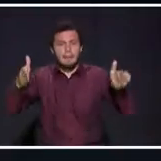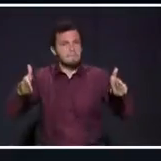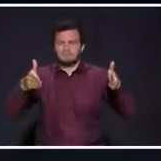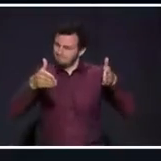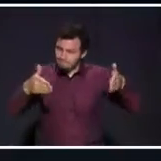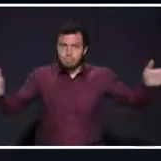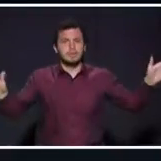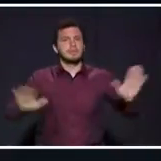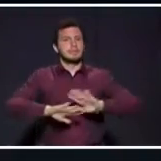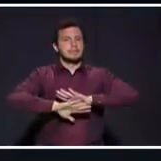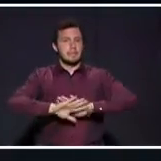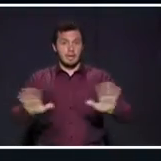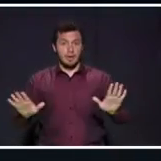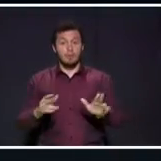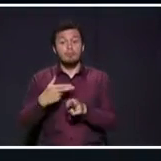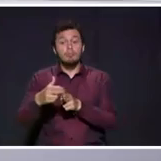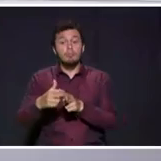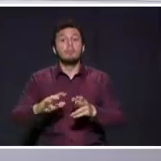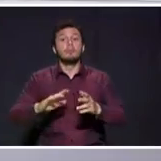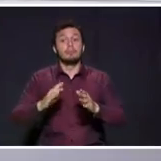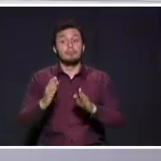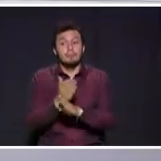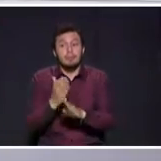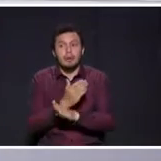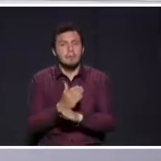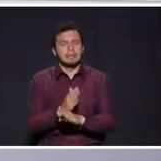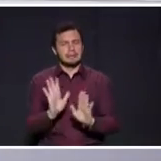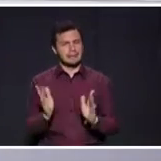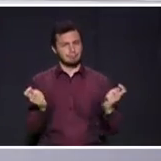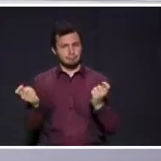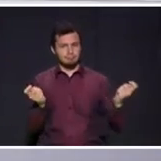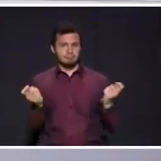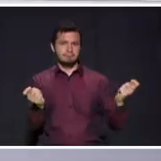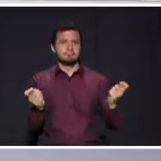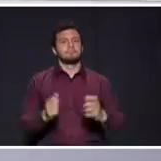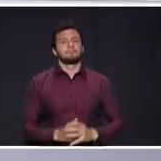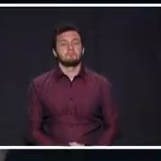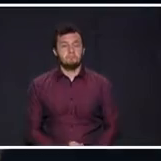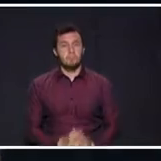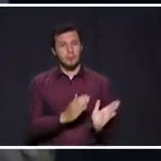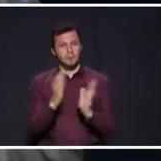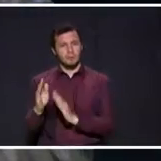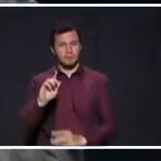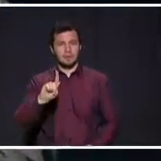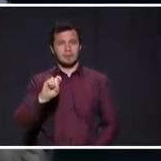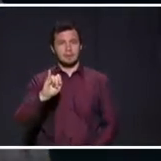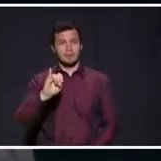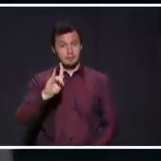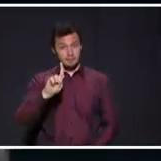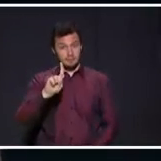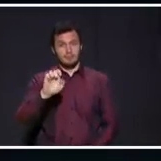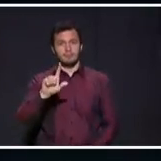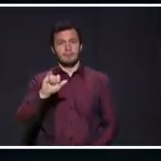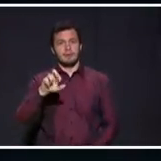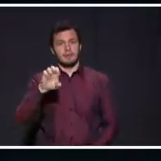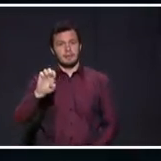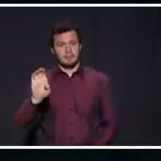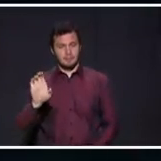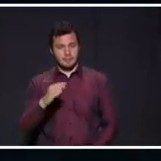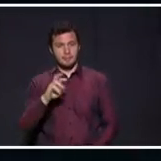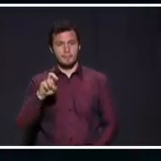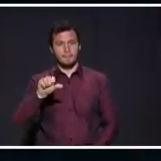a ese problema que se vendrá muchas gracias el turno para juan felipe palau hace 26 años cuando fui asesor de desarrollo urbano en la